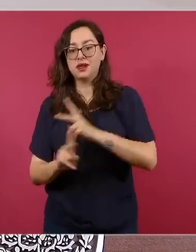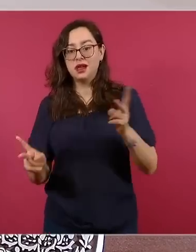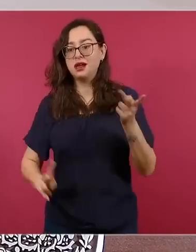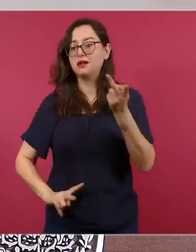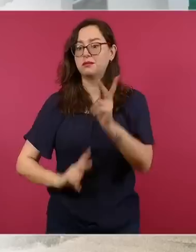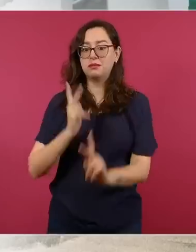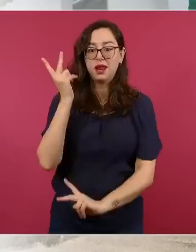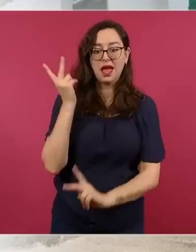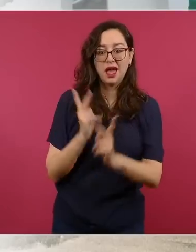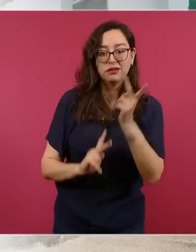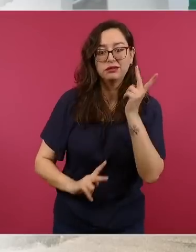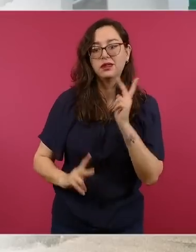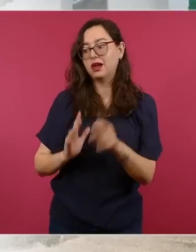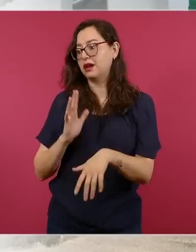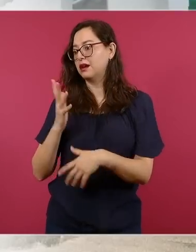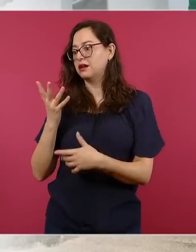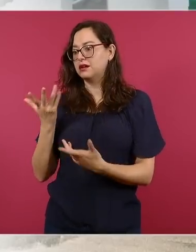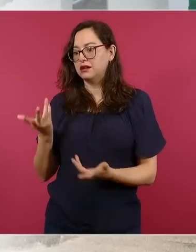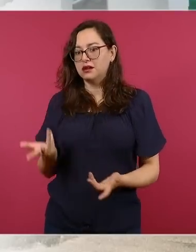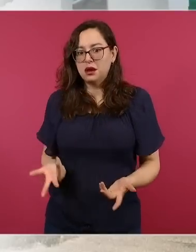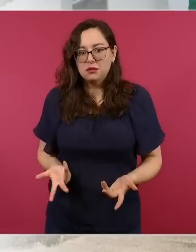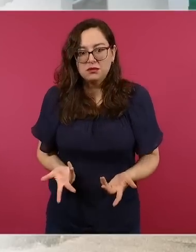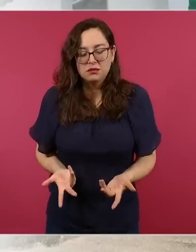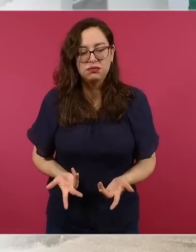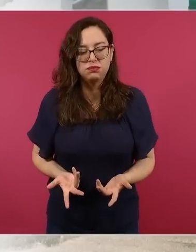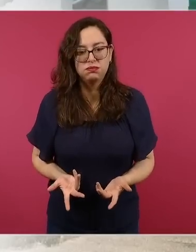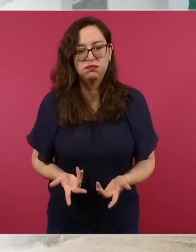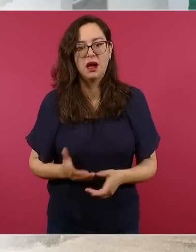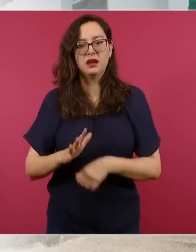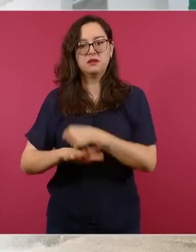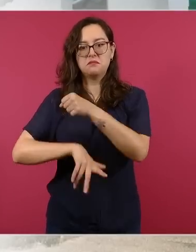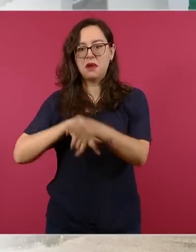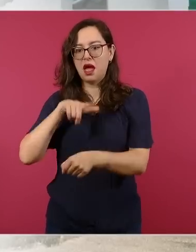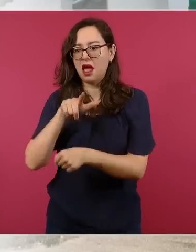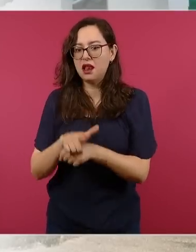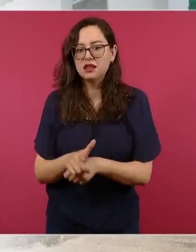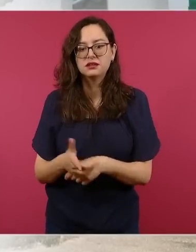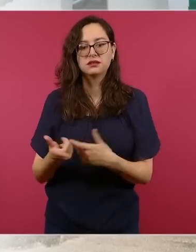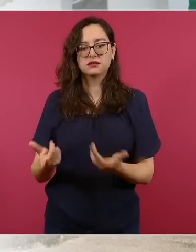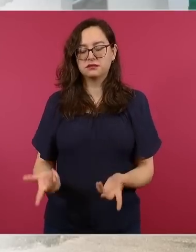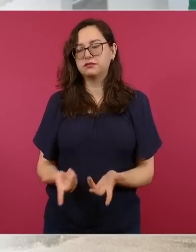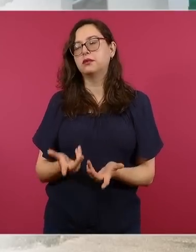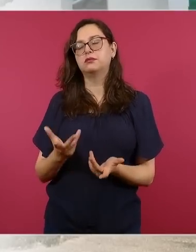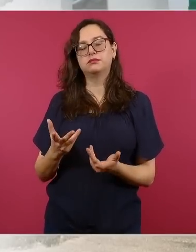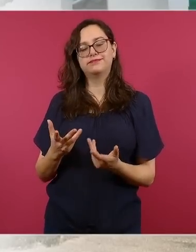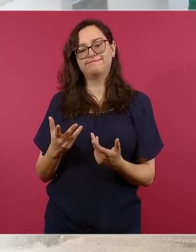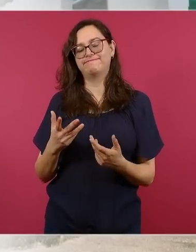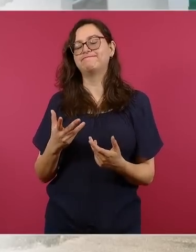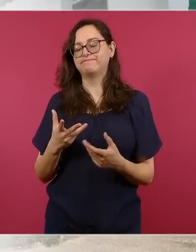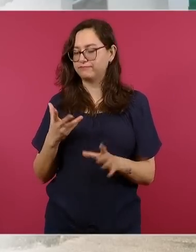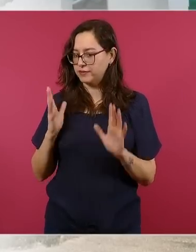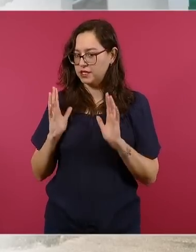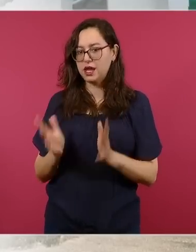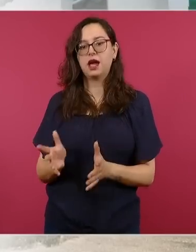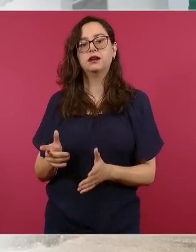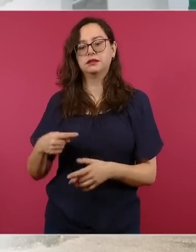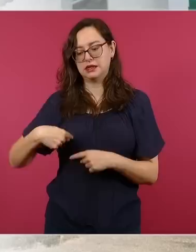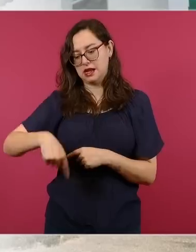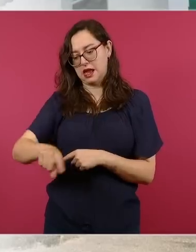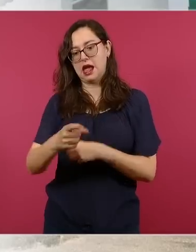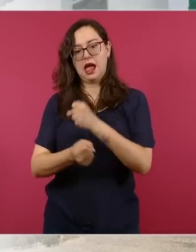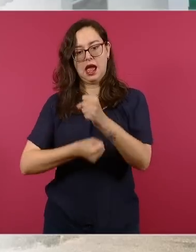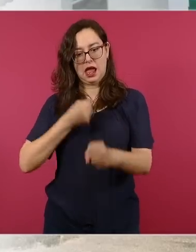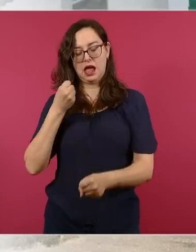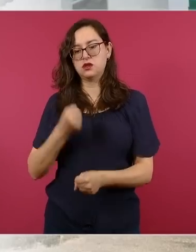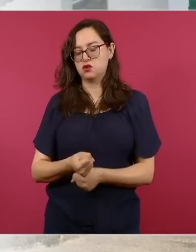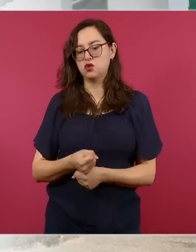etcétera. Ahora hubo una inversión de 670 millones de pesos para su conclusión este año y para